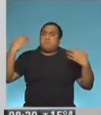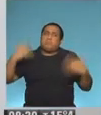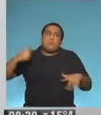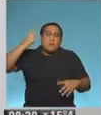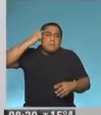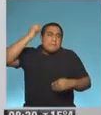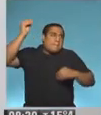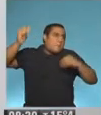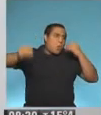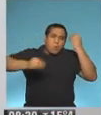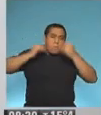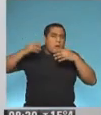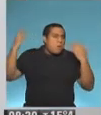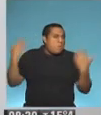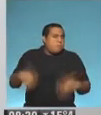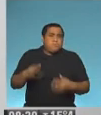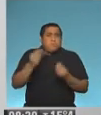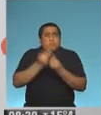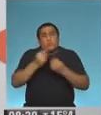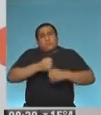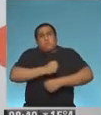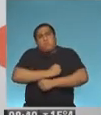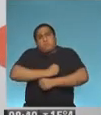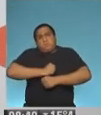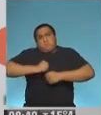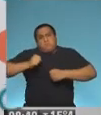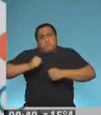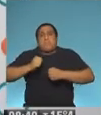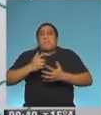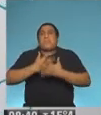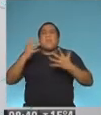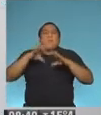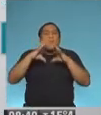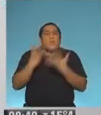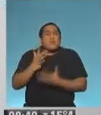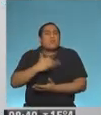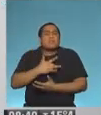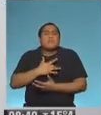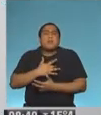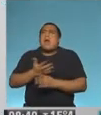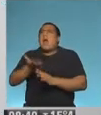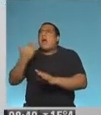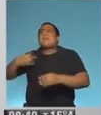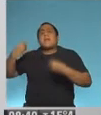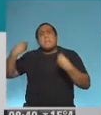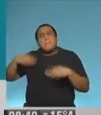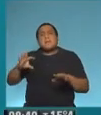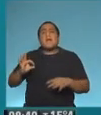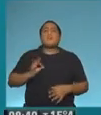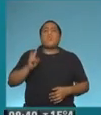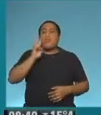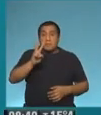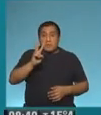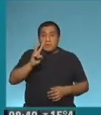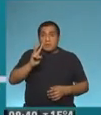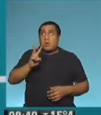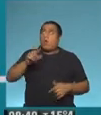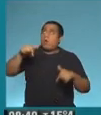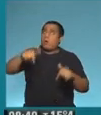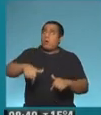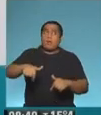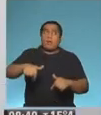es tremendo. Hace muchos años, el Día Mundial del Corazón se celebra desde el año 2000, o sea, esta es la